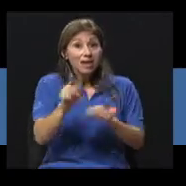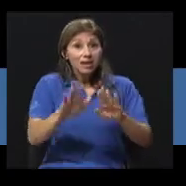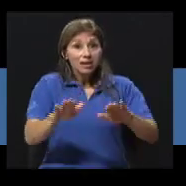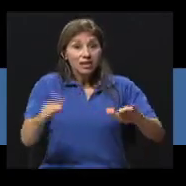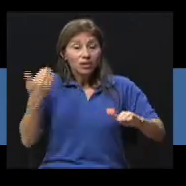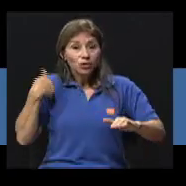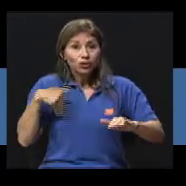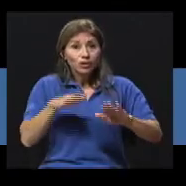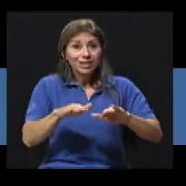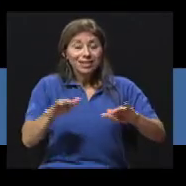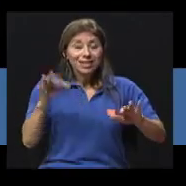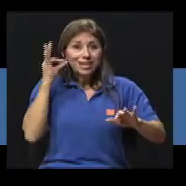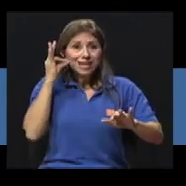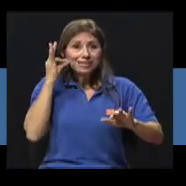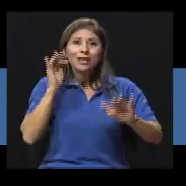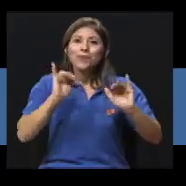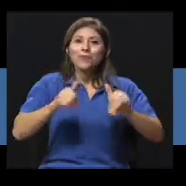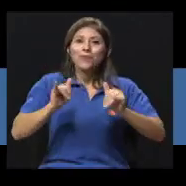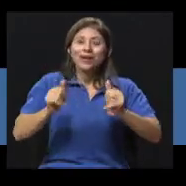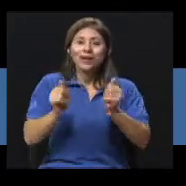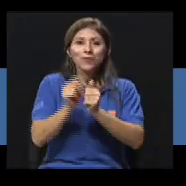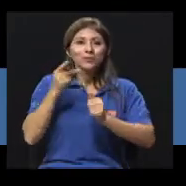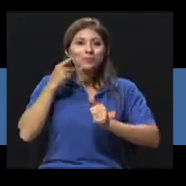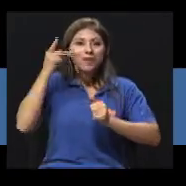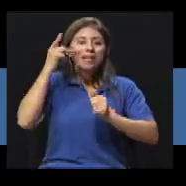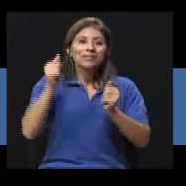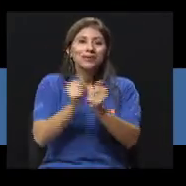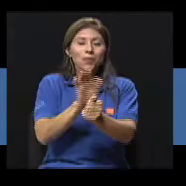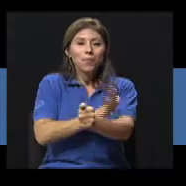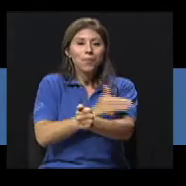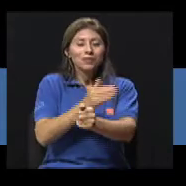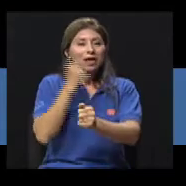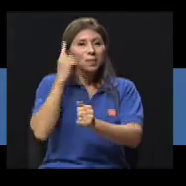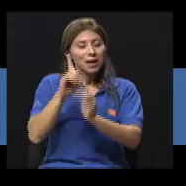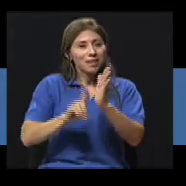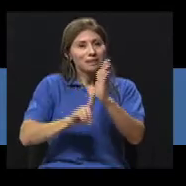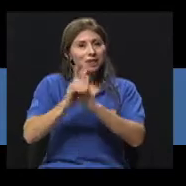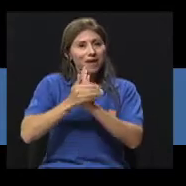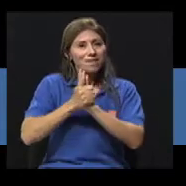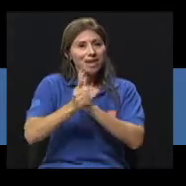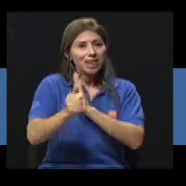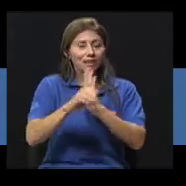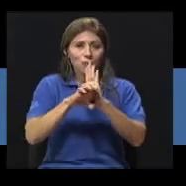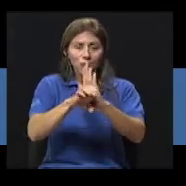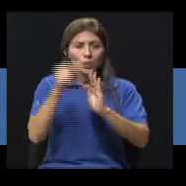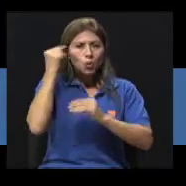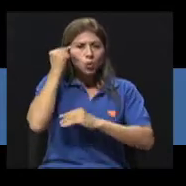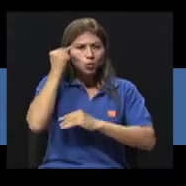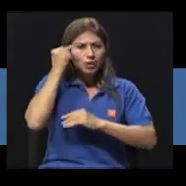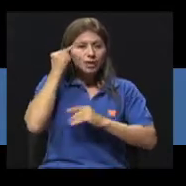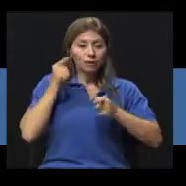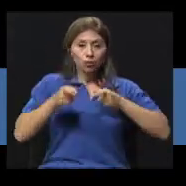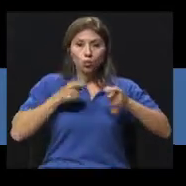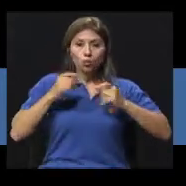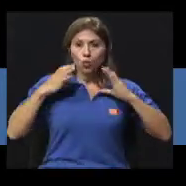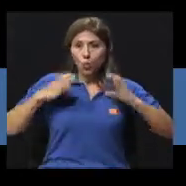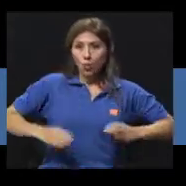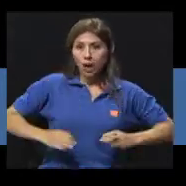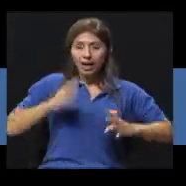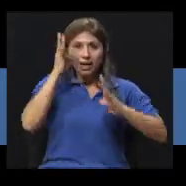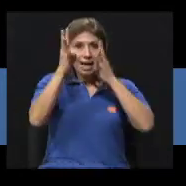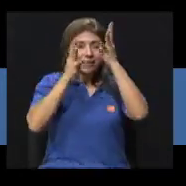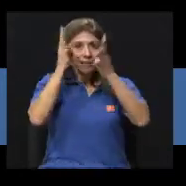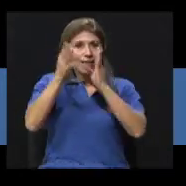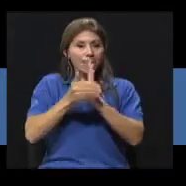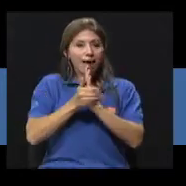través del juego con sus padres y juegos musicales, para desarrollar habilidades como concentración, control corporal,